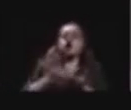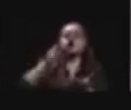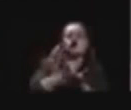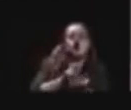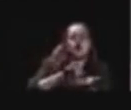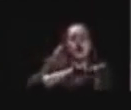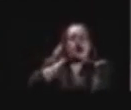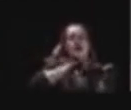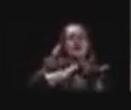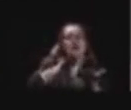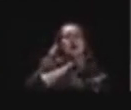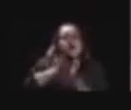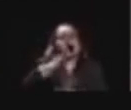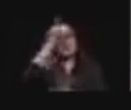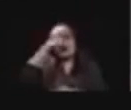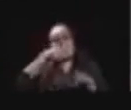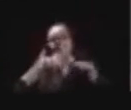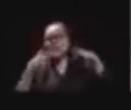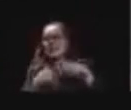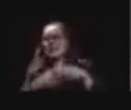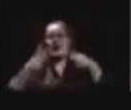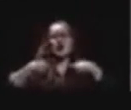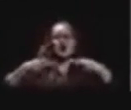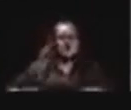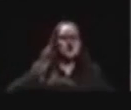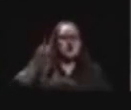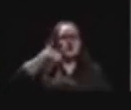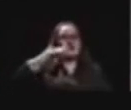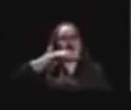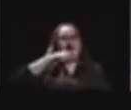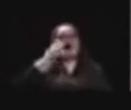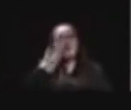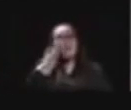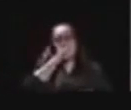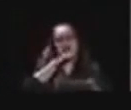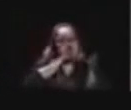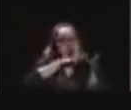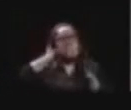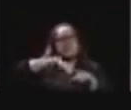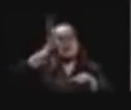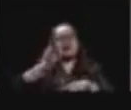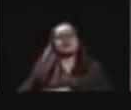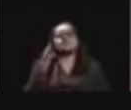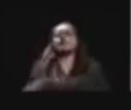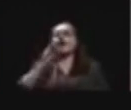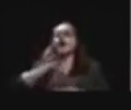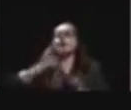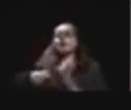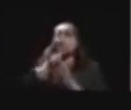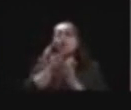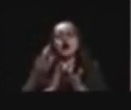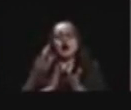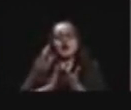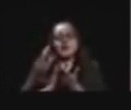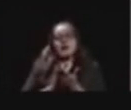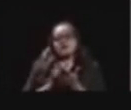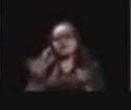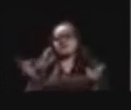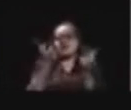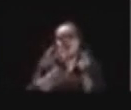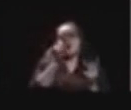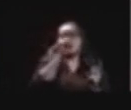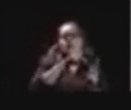el apoyo a útiles y uniformes escolares. Habrá un programa